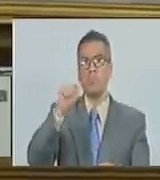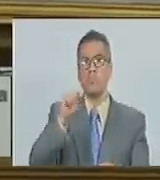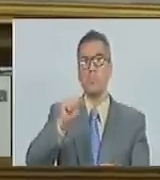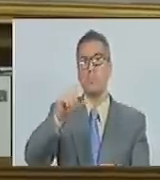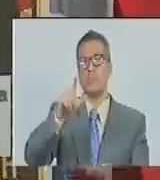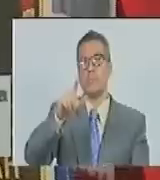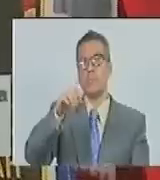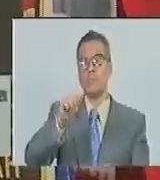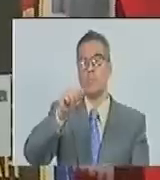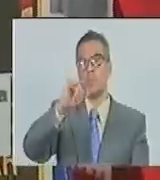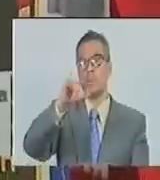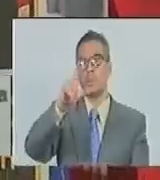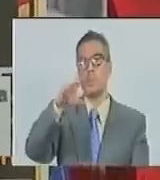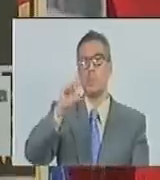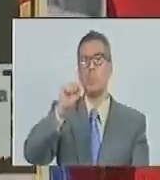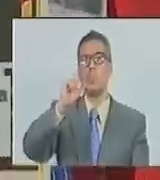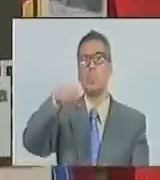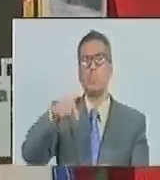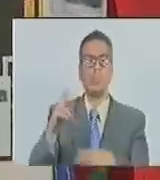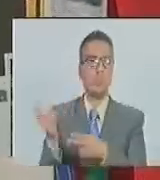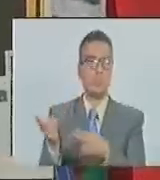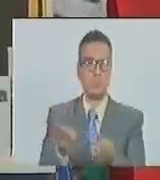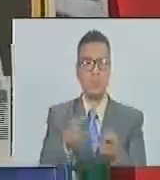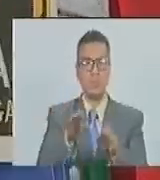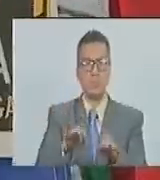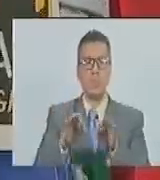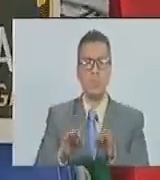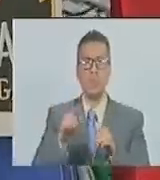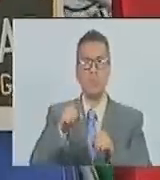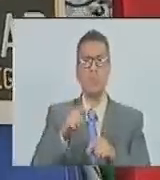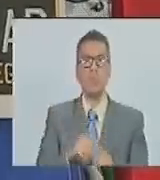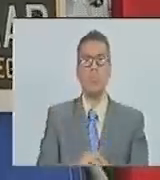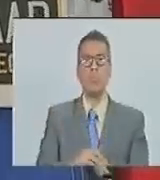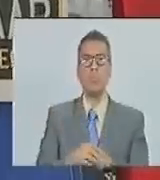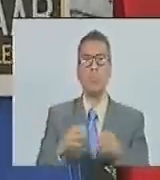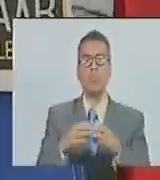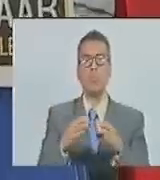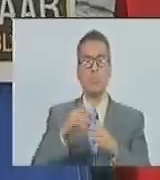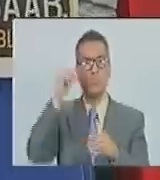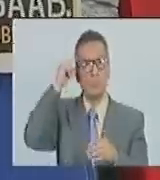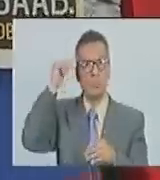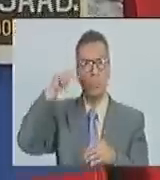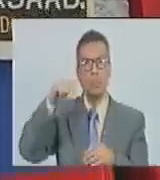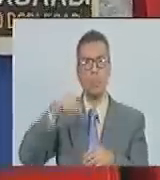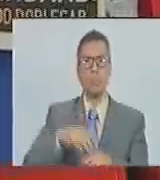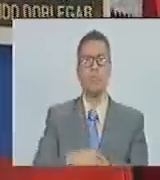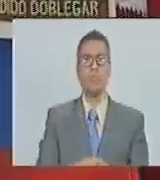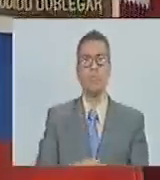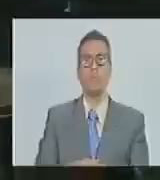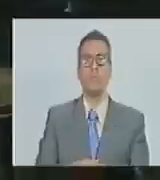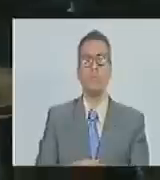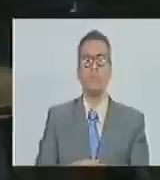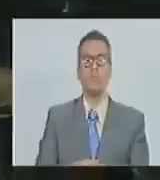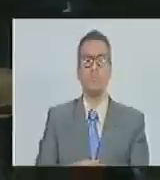Laila Tajaldine, que también es invitada en esta sesión del día de hoy.